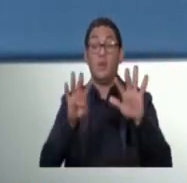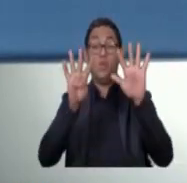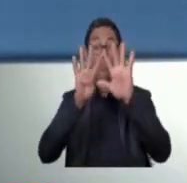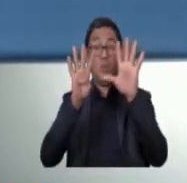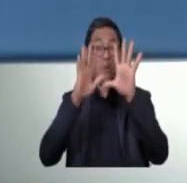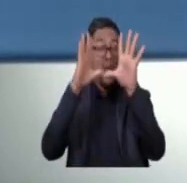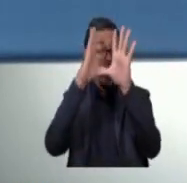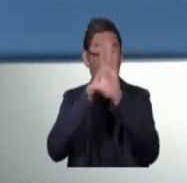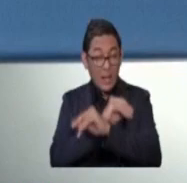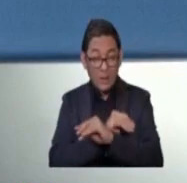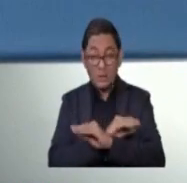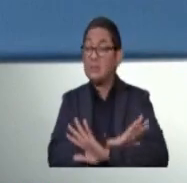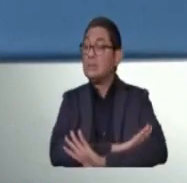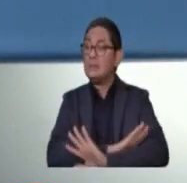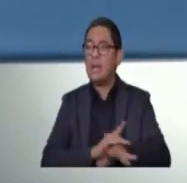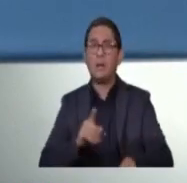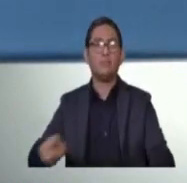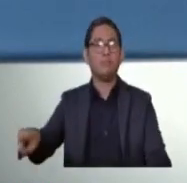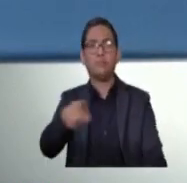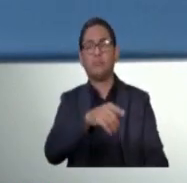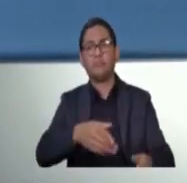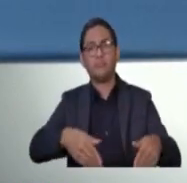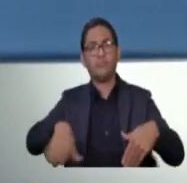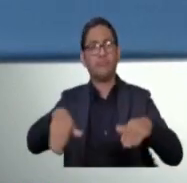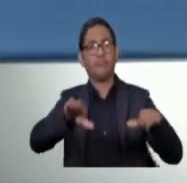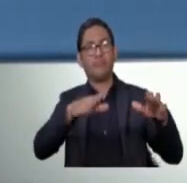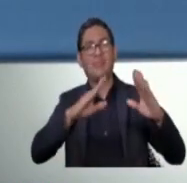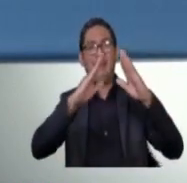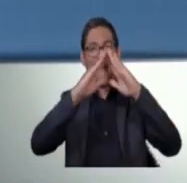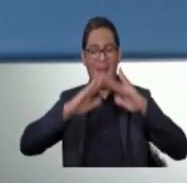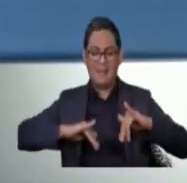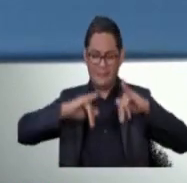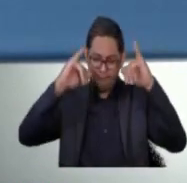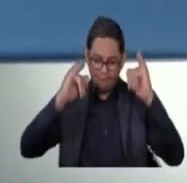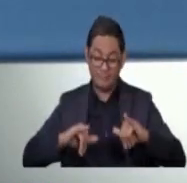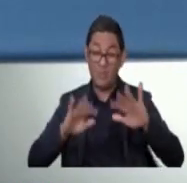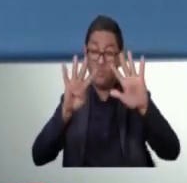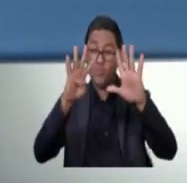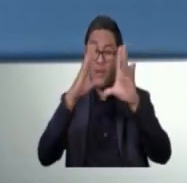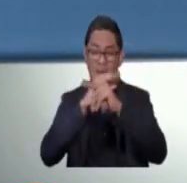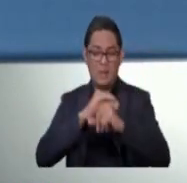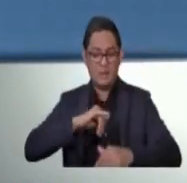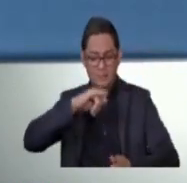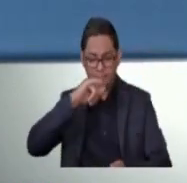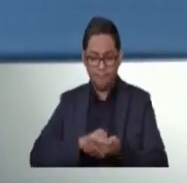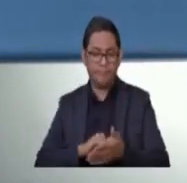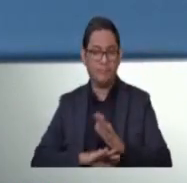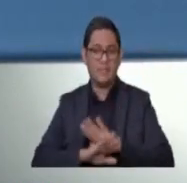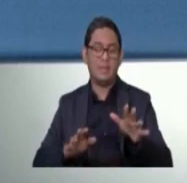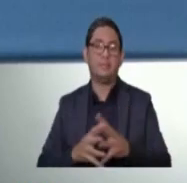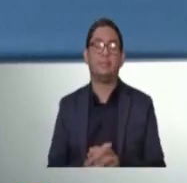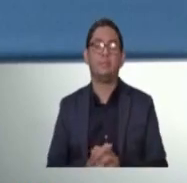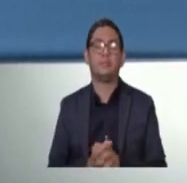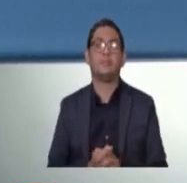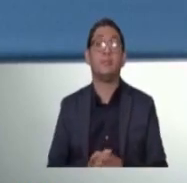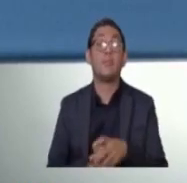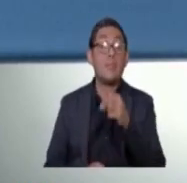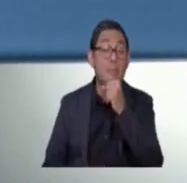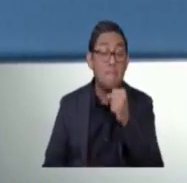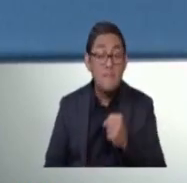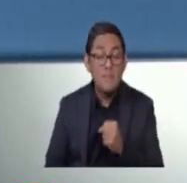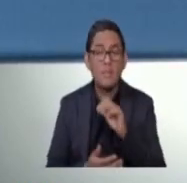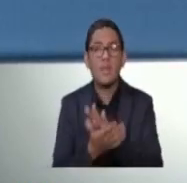todo el mundo tenga tiempo para estar en su residencia los adultos mayores de 60 años y